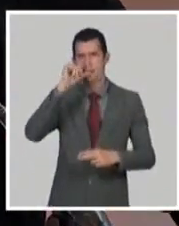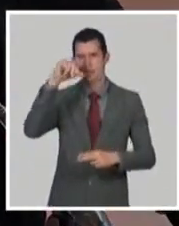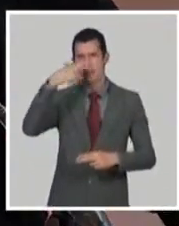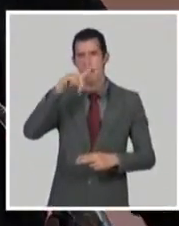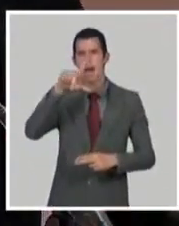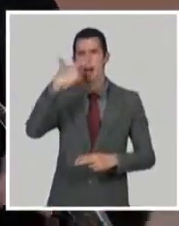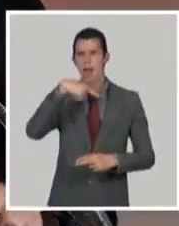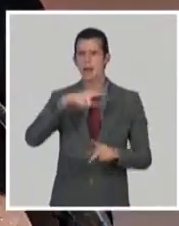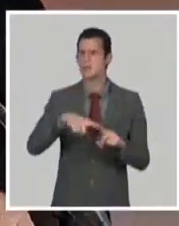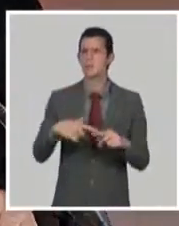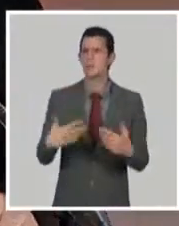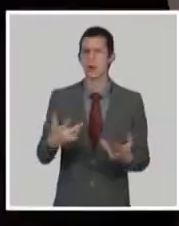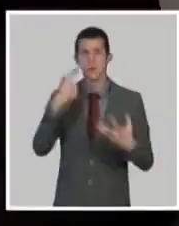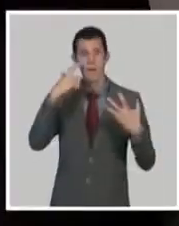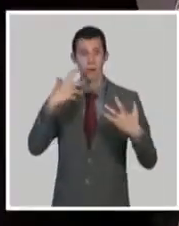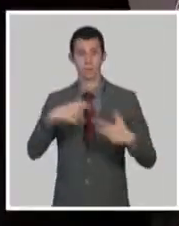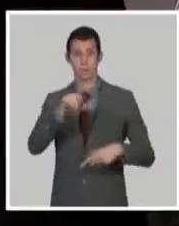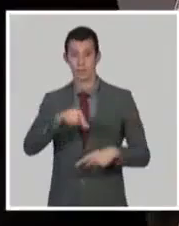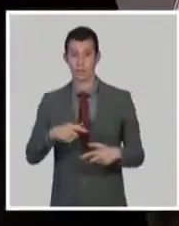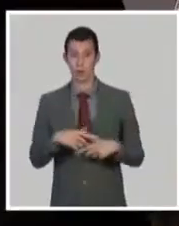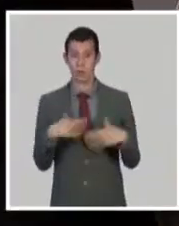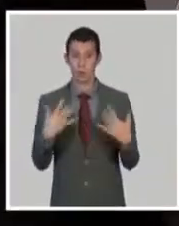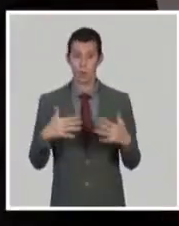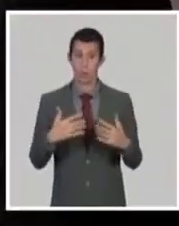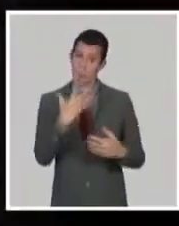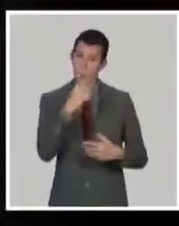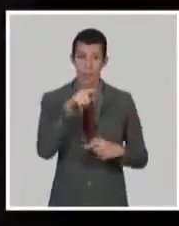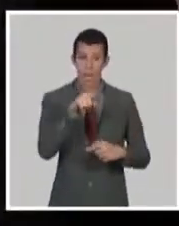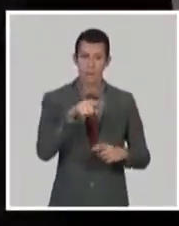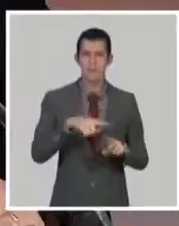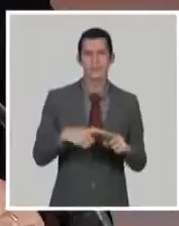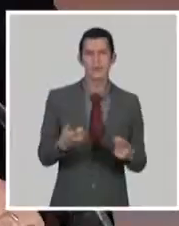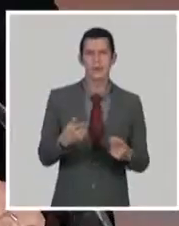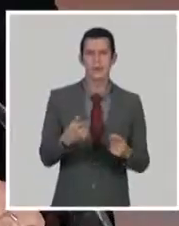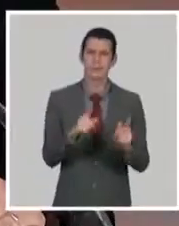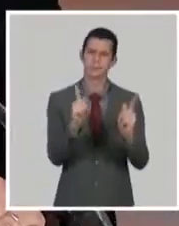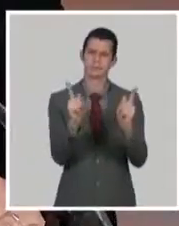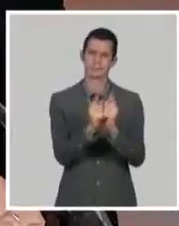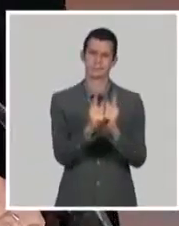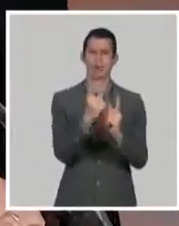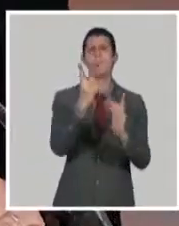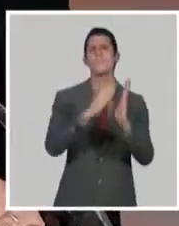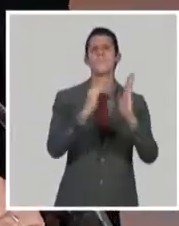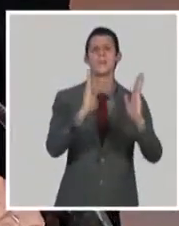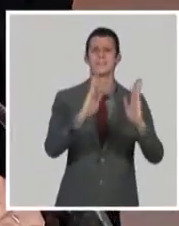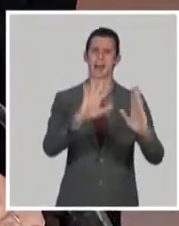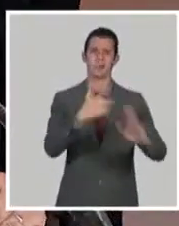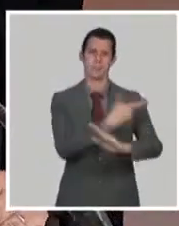corto. Abdala la santiaguera, podríamos decir, ¿no? Abdala la santiaguera. Abdala tiene un nombre,